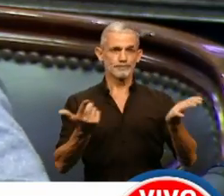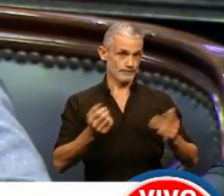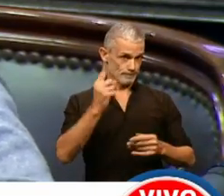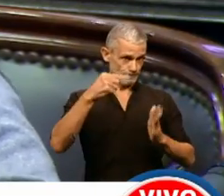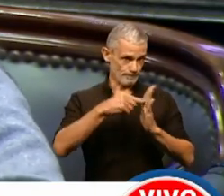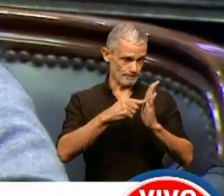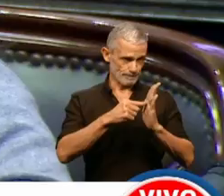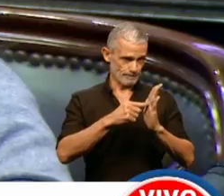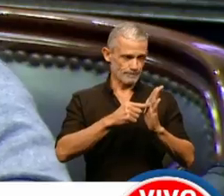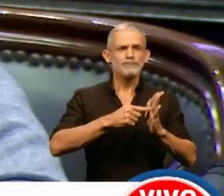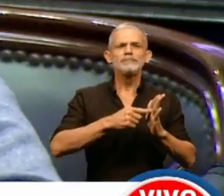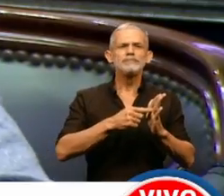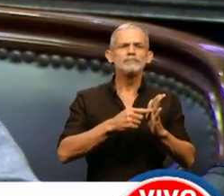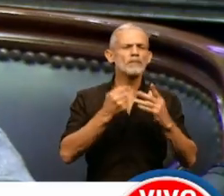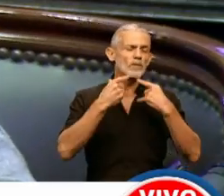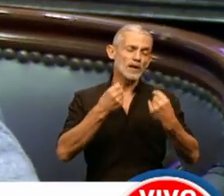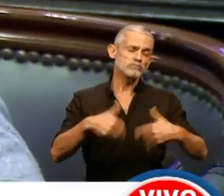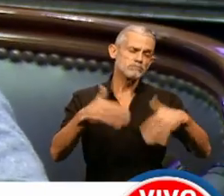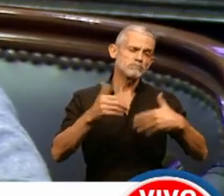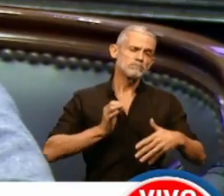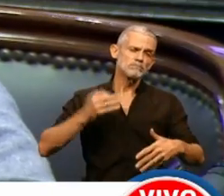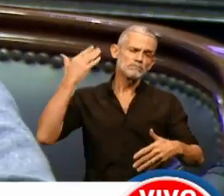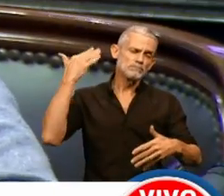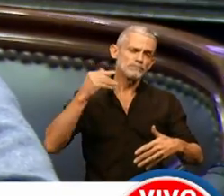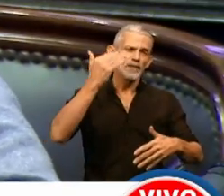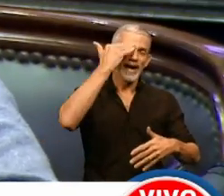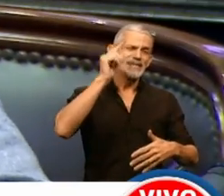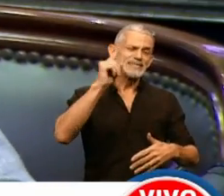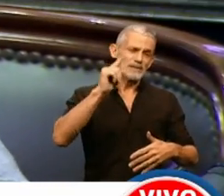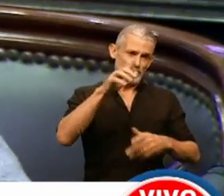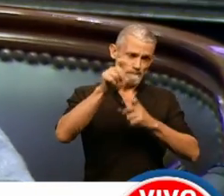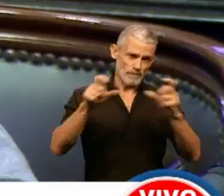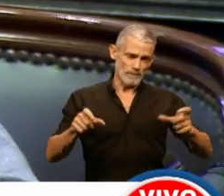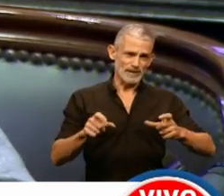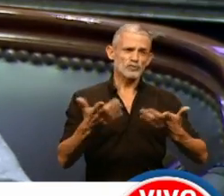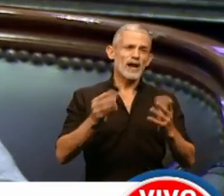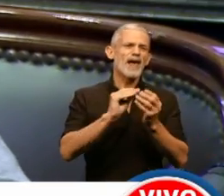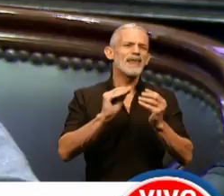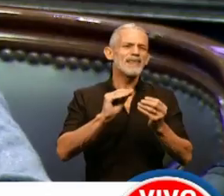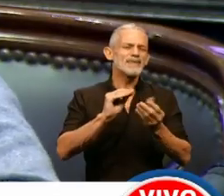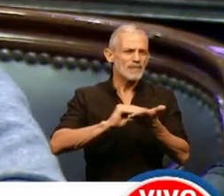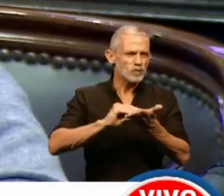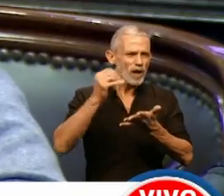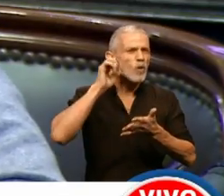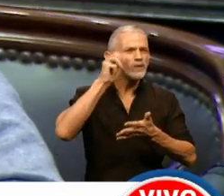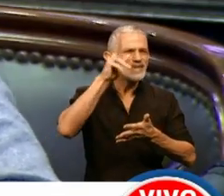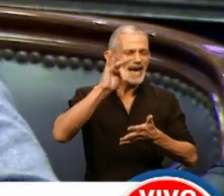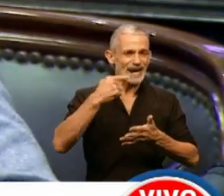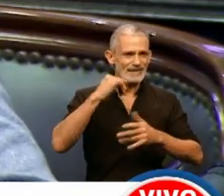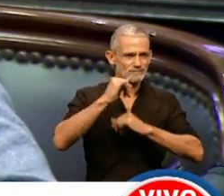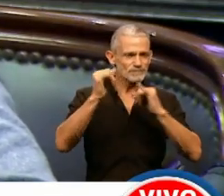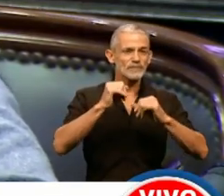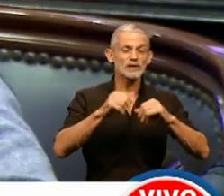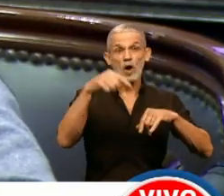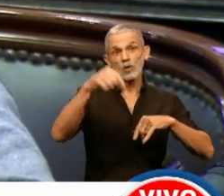punto estamos ante un reclamo histórico si 15.000 adherentes mencionó el diputado ramiro gutiérrez sobre todo